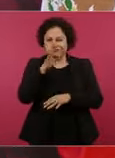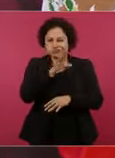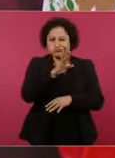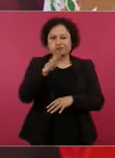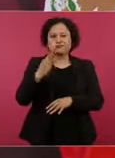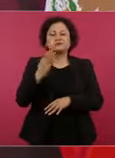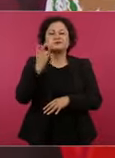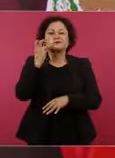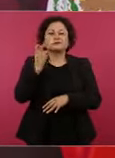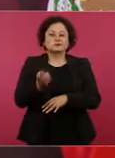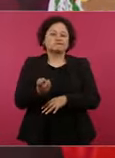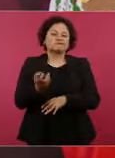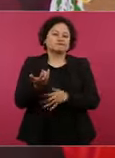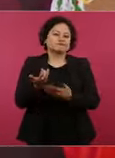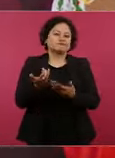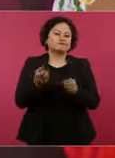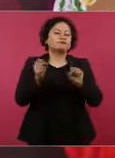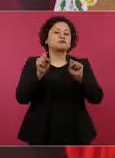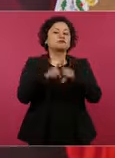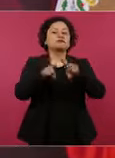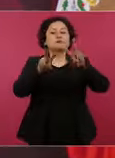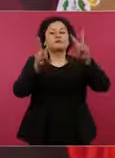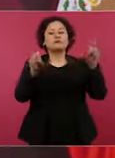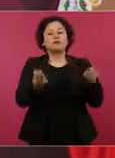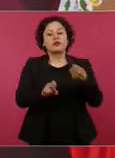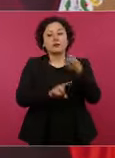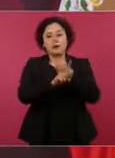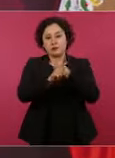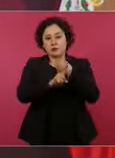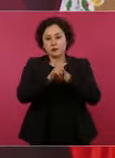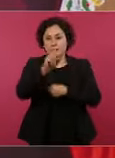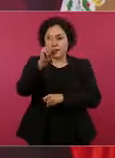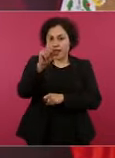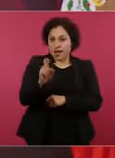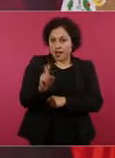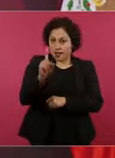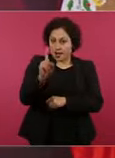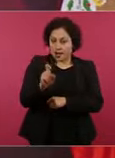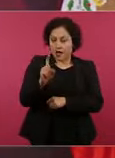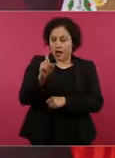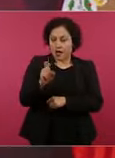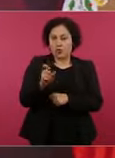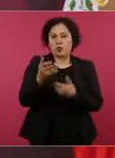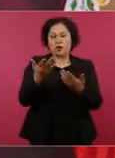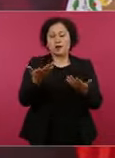la falta de agua, y sobre todo por el crecimiento